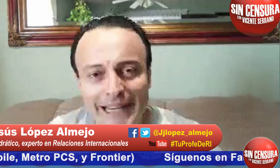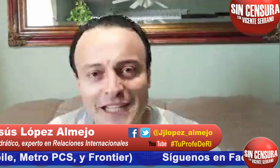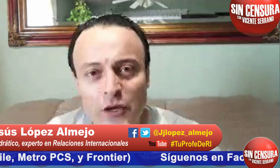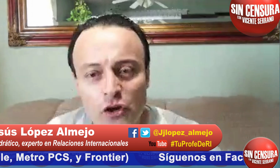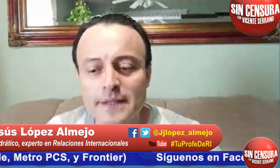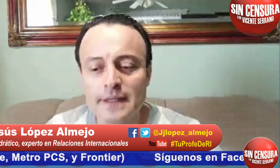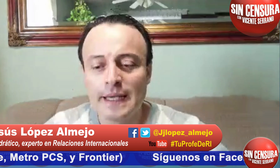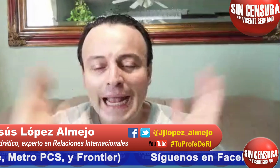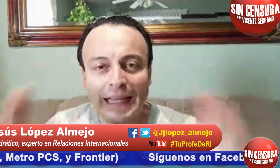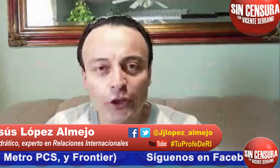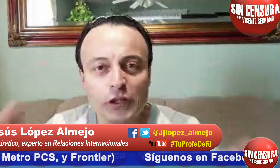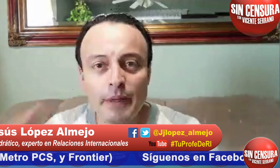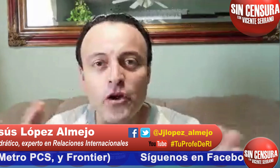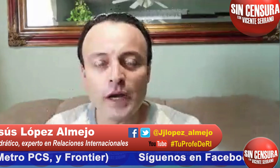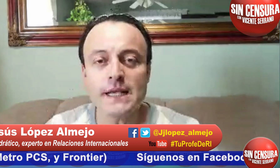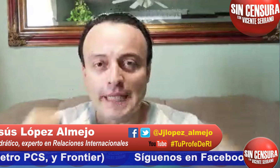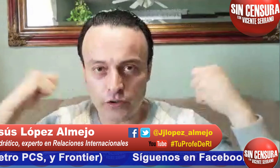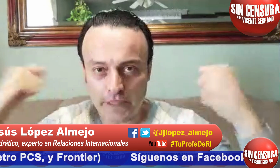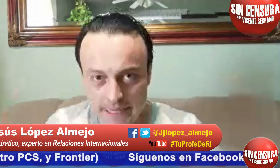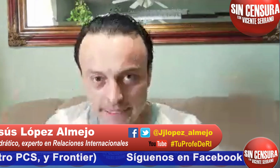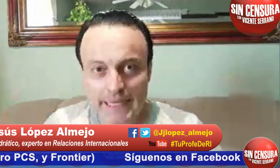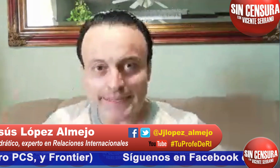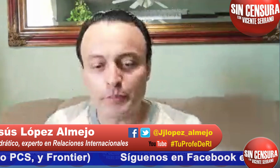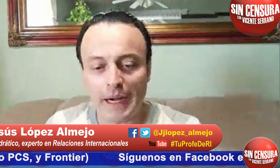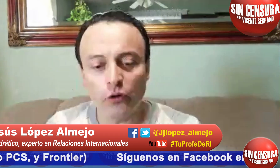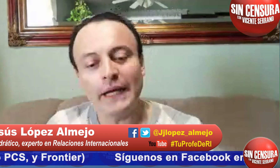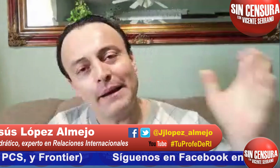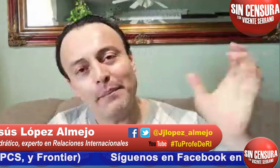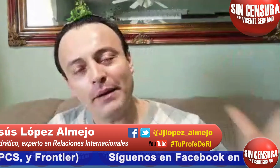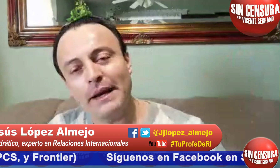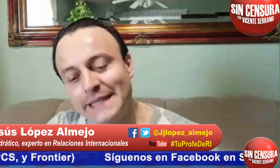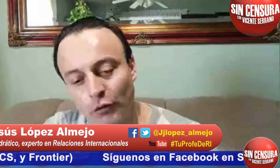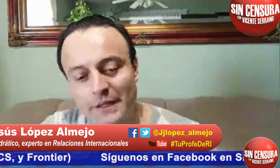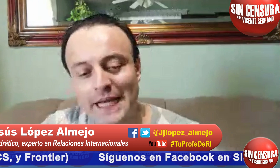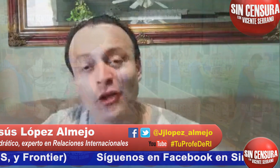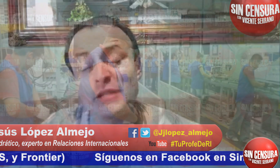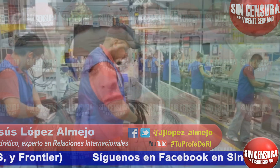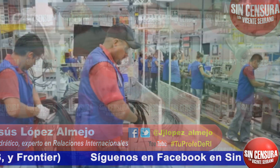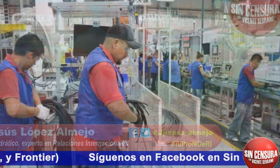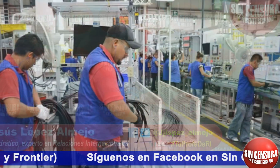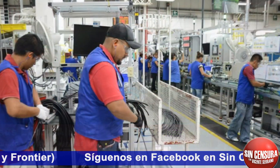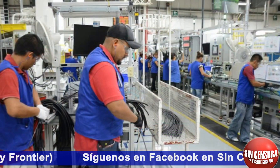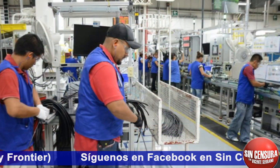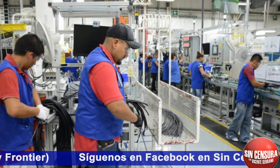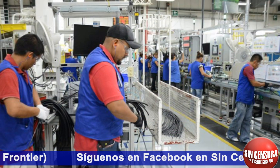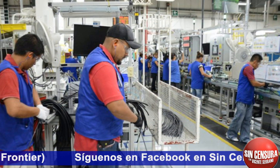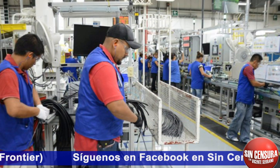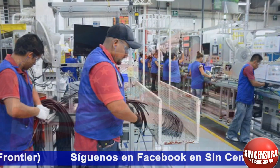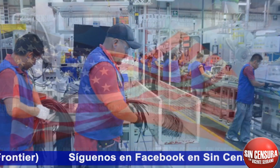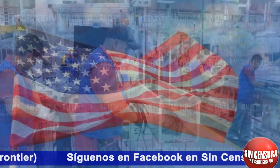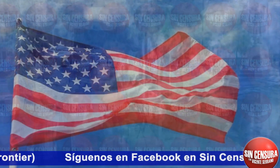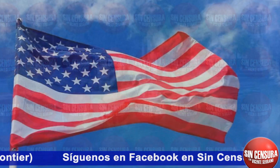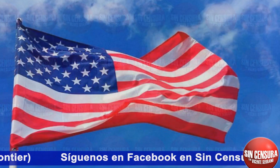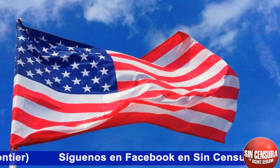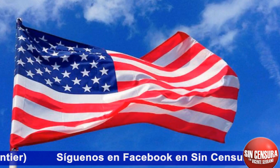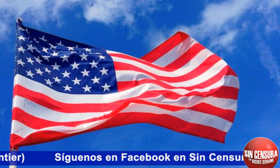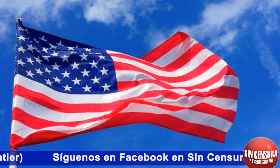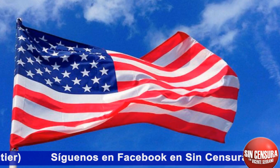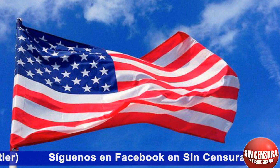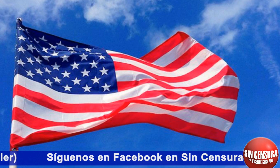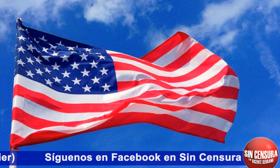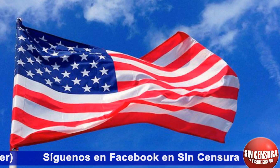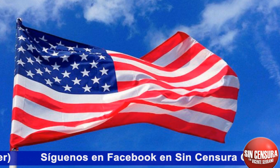millones, 14 millones de los que ya están listos para votar viven en 5 estados. Estos son California, Nueva York, Florida,